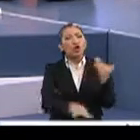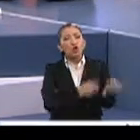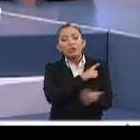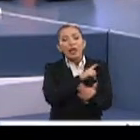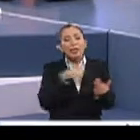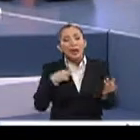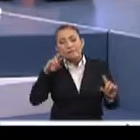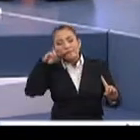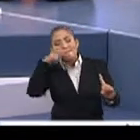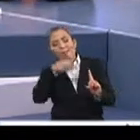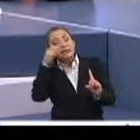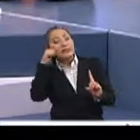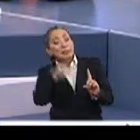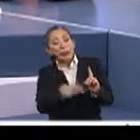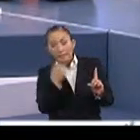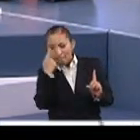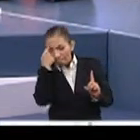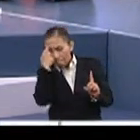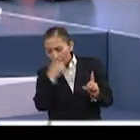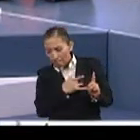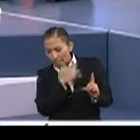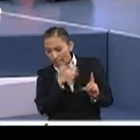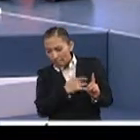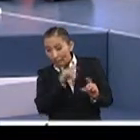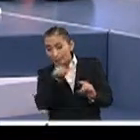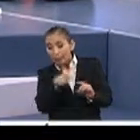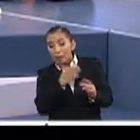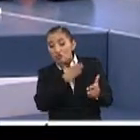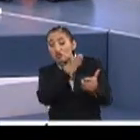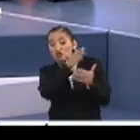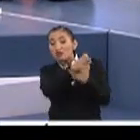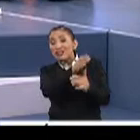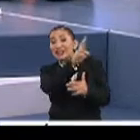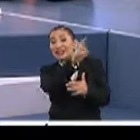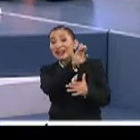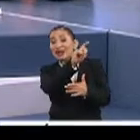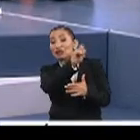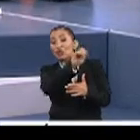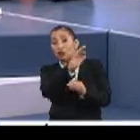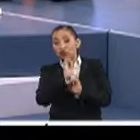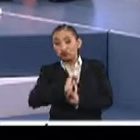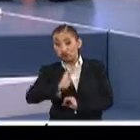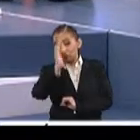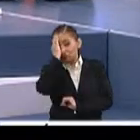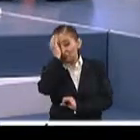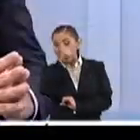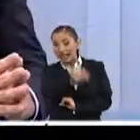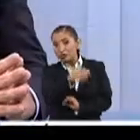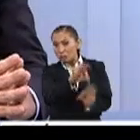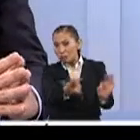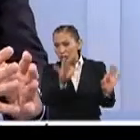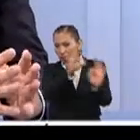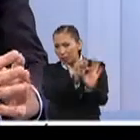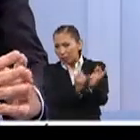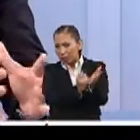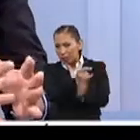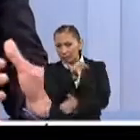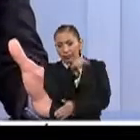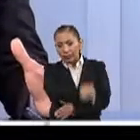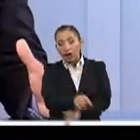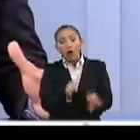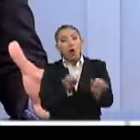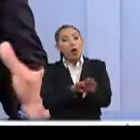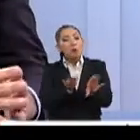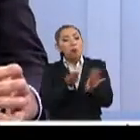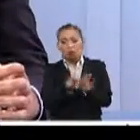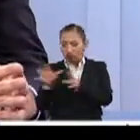tener una perspectiva siempre estratégica. Debemos llegar a los rectores, es importante concientizar a los tomadores de decisiones y qué mejor que hacerlo